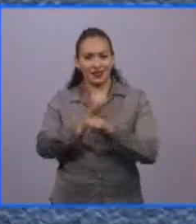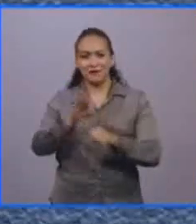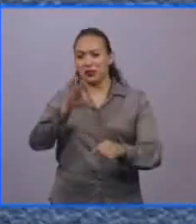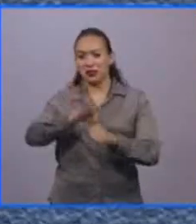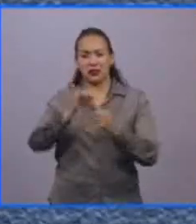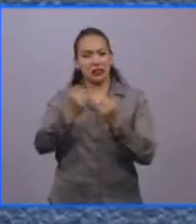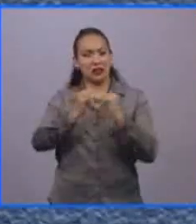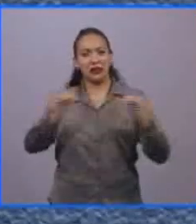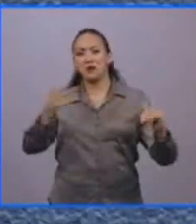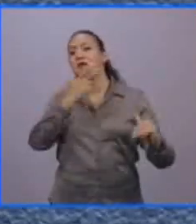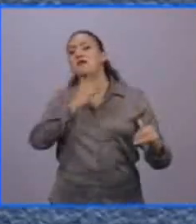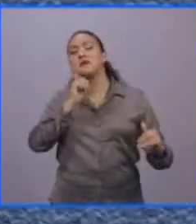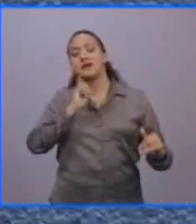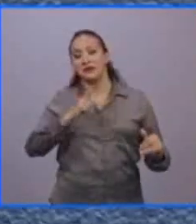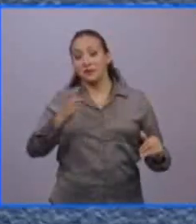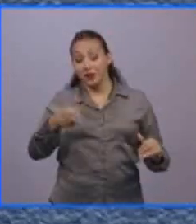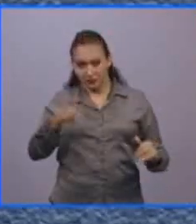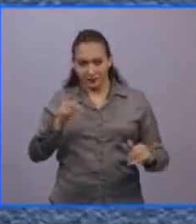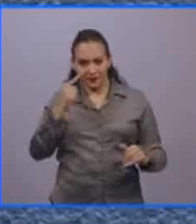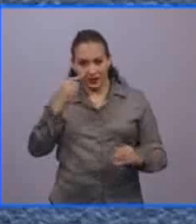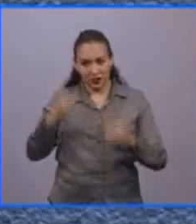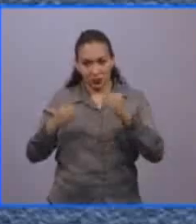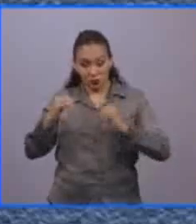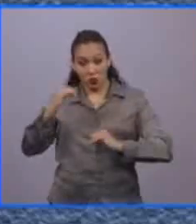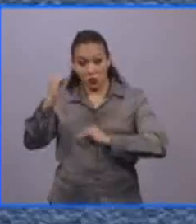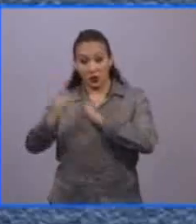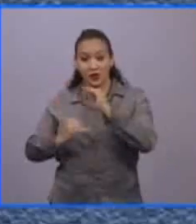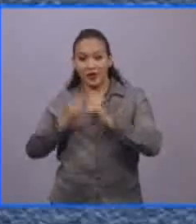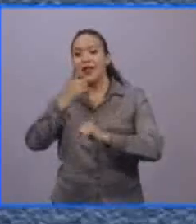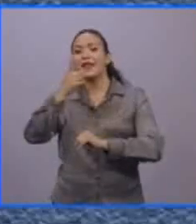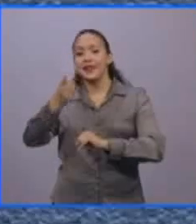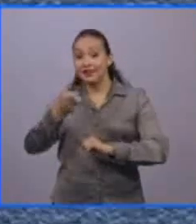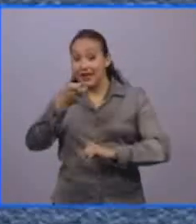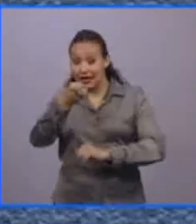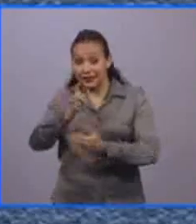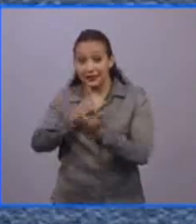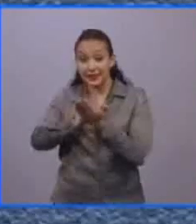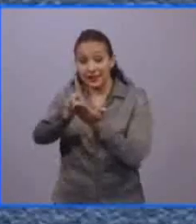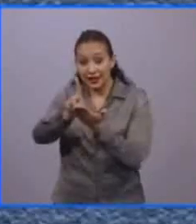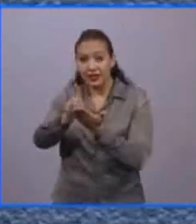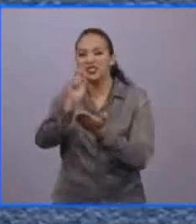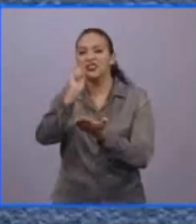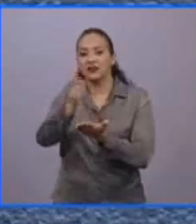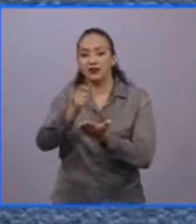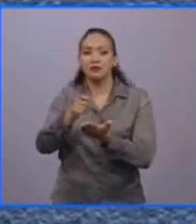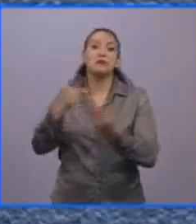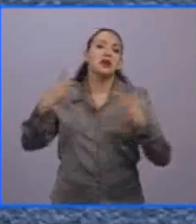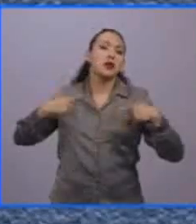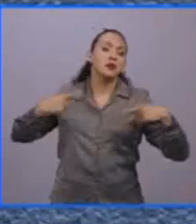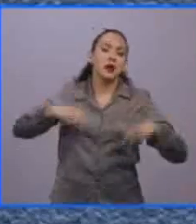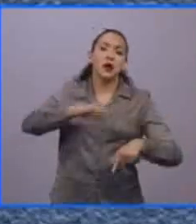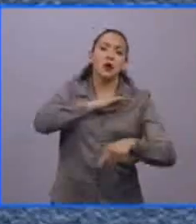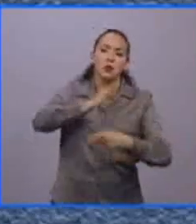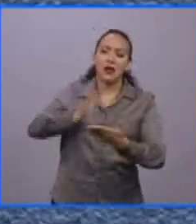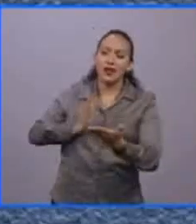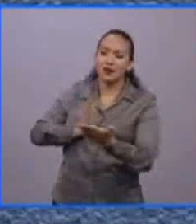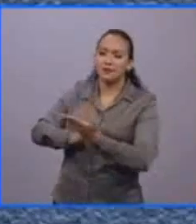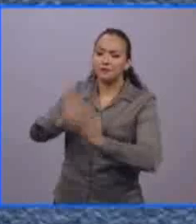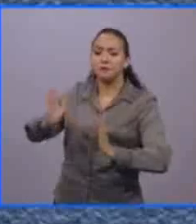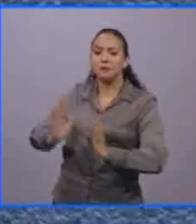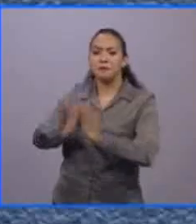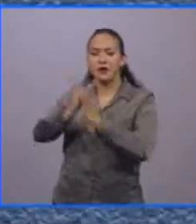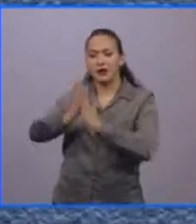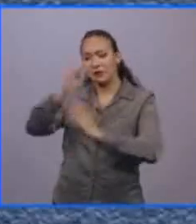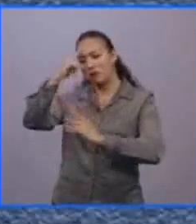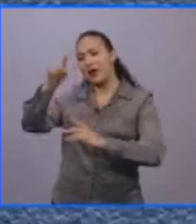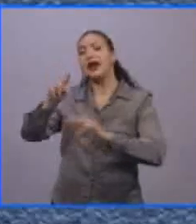porque además la Corte dice que este derecho es el que concretiza el derecho a participar en asuntos públicos y que se